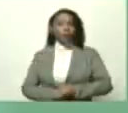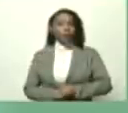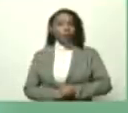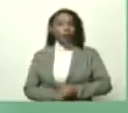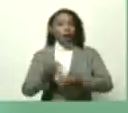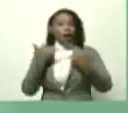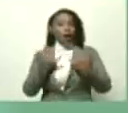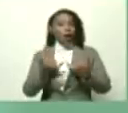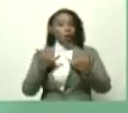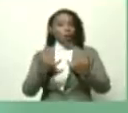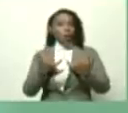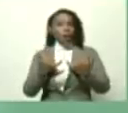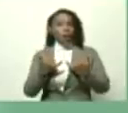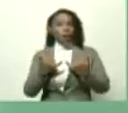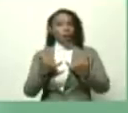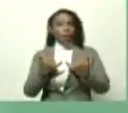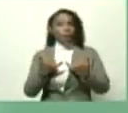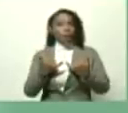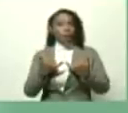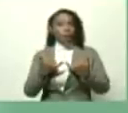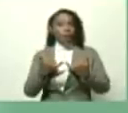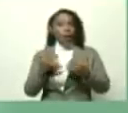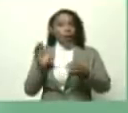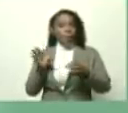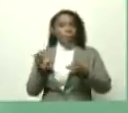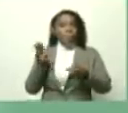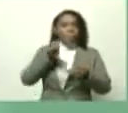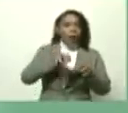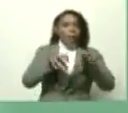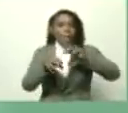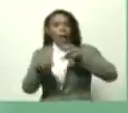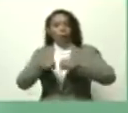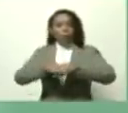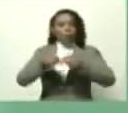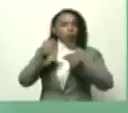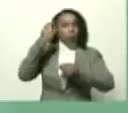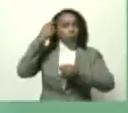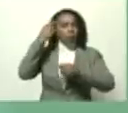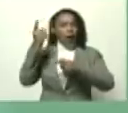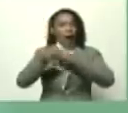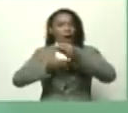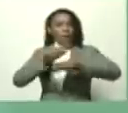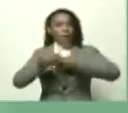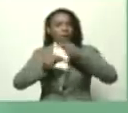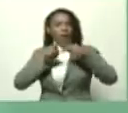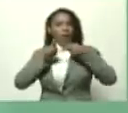ahora, digamos, calza el rompecabezas de que cada vez que se